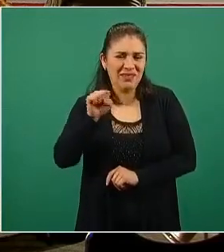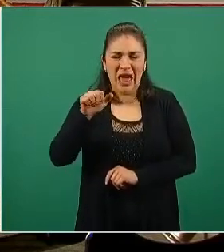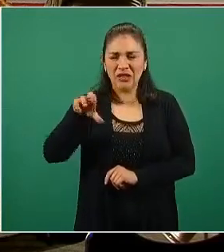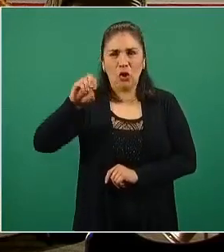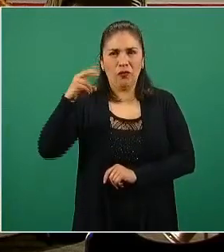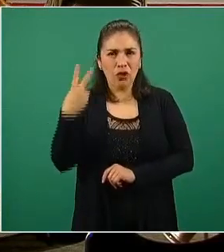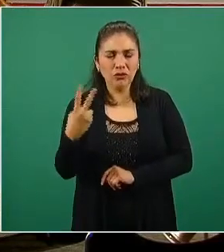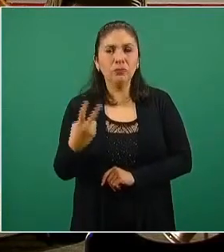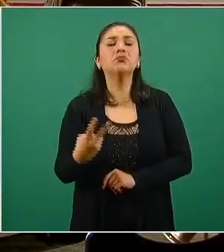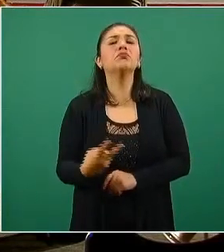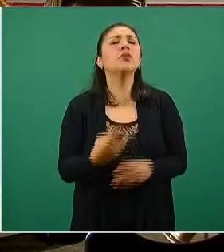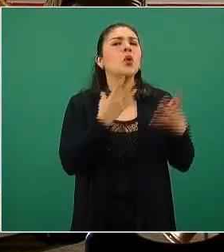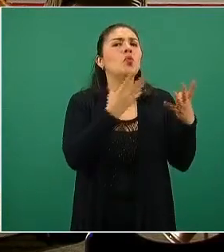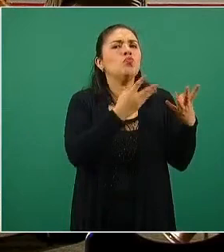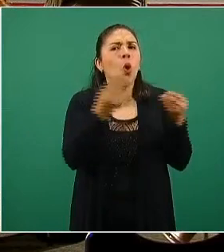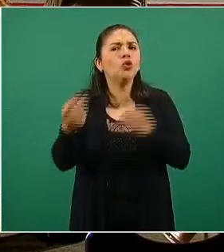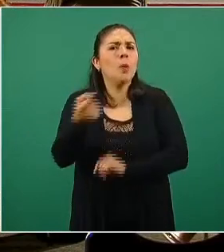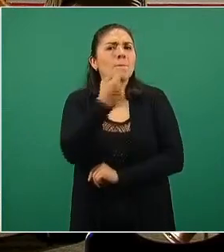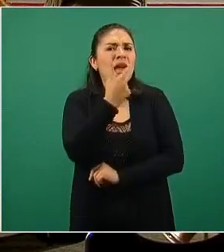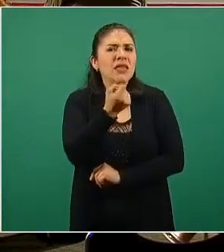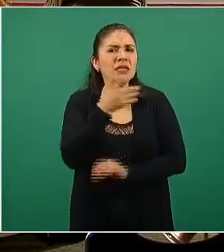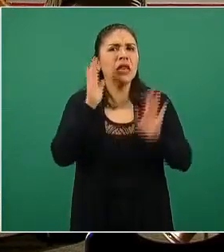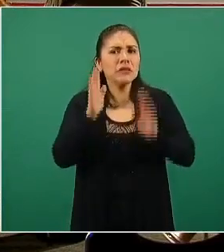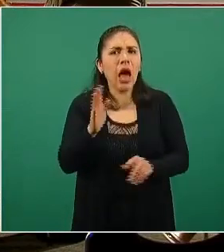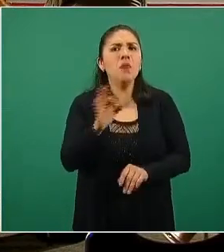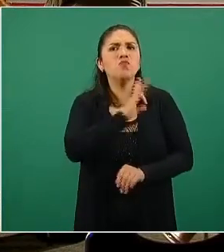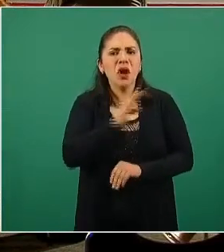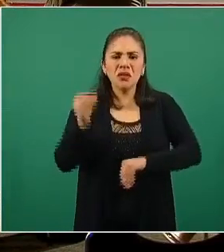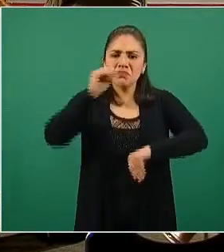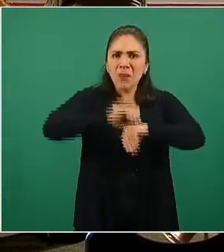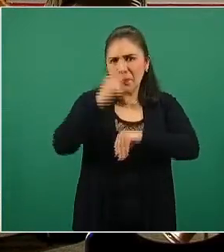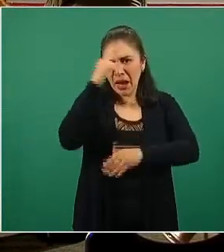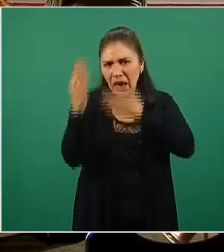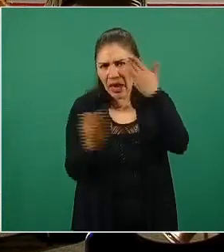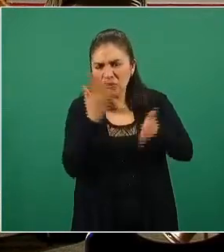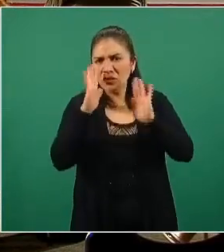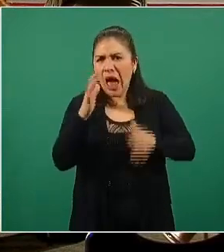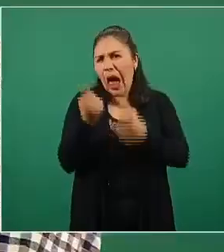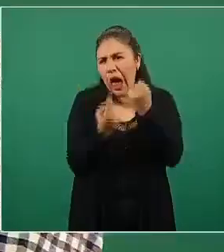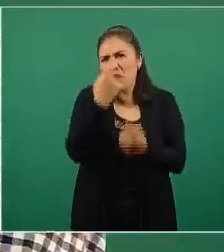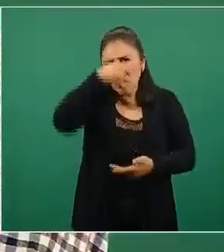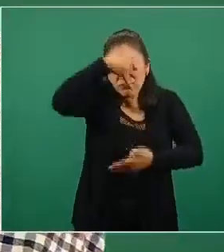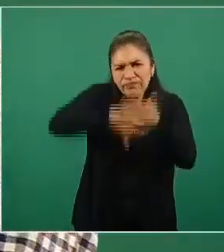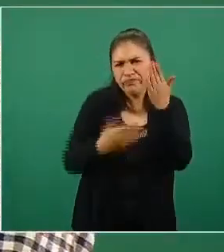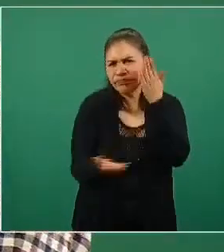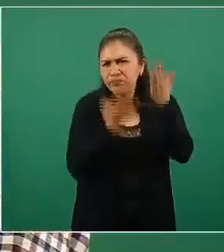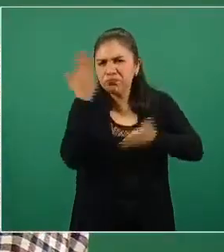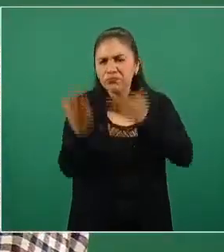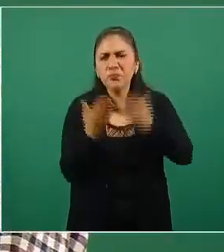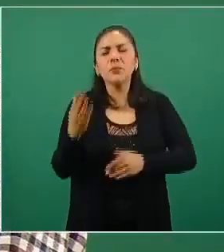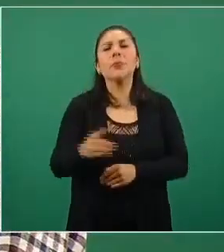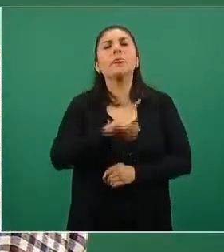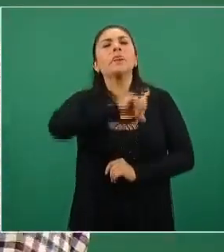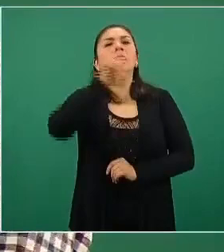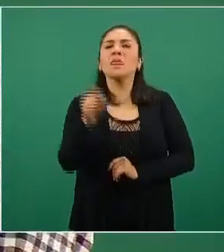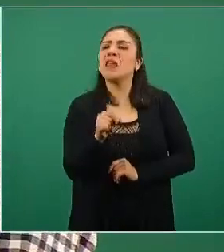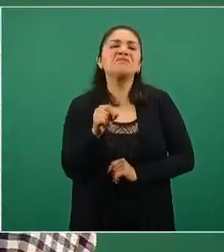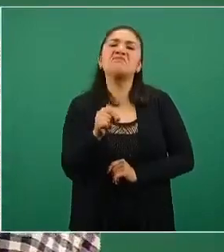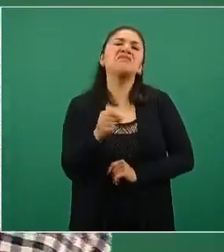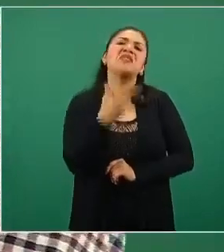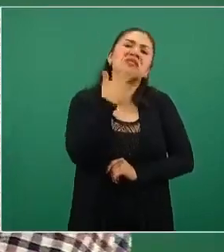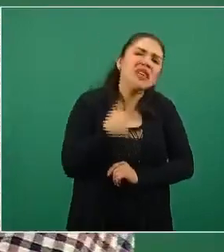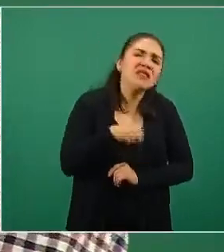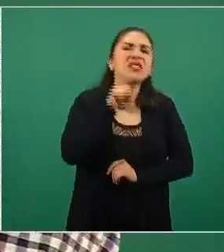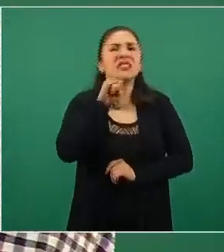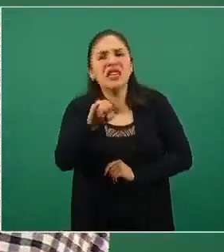SARS-CoV-2. Varios medicamentos han sido candidatos, algunos han sido estudiados en primera instancia, luego descartados y